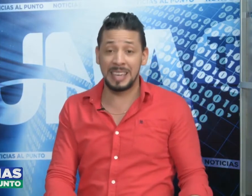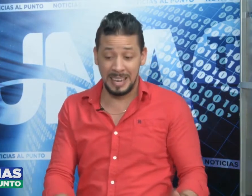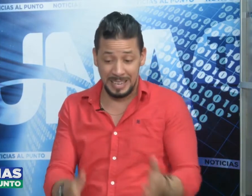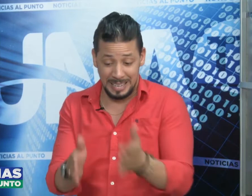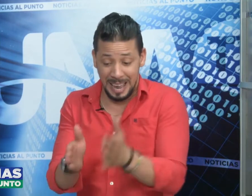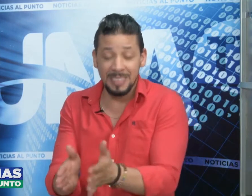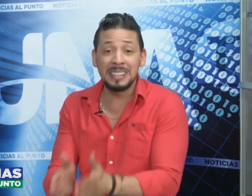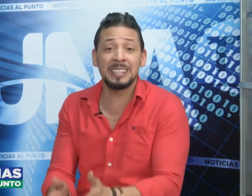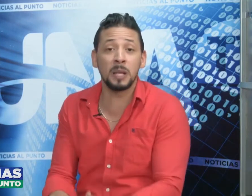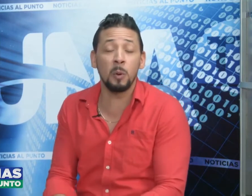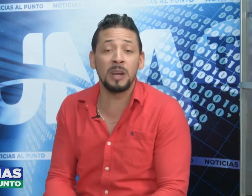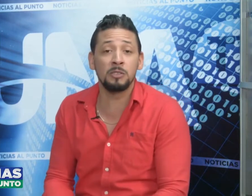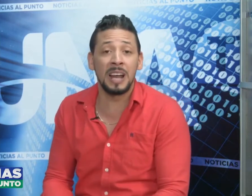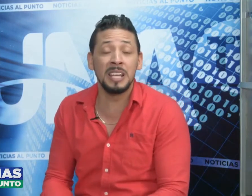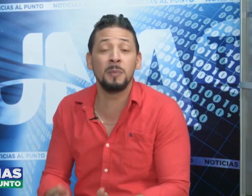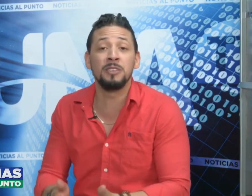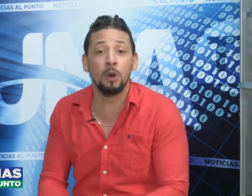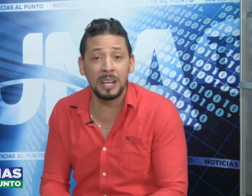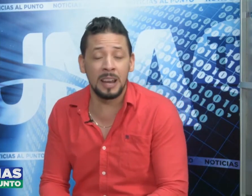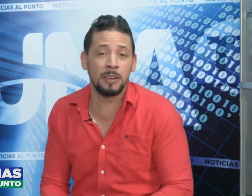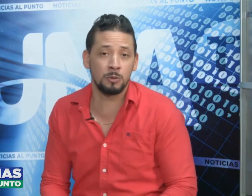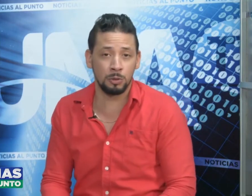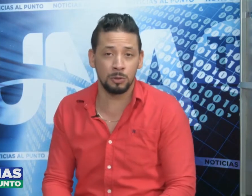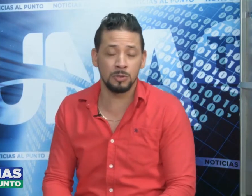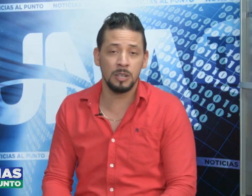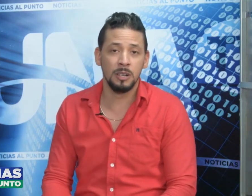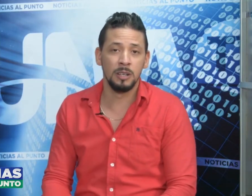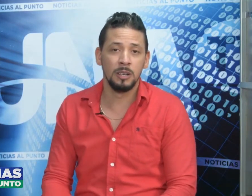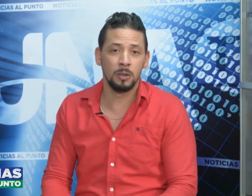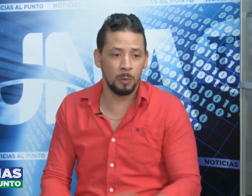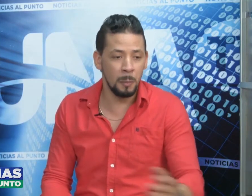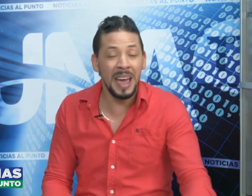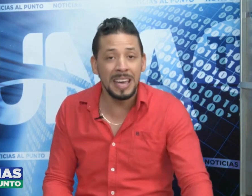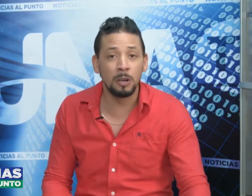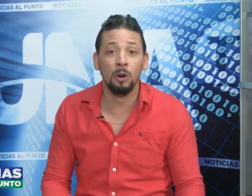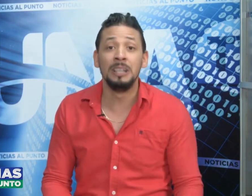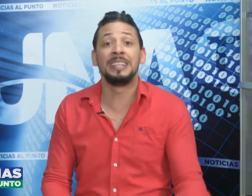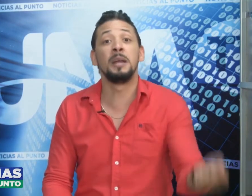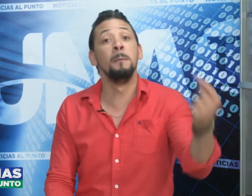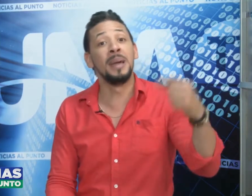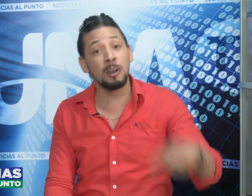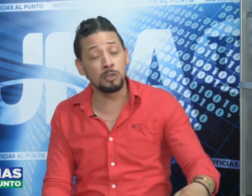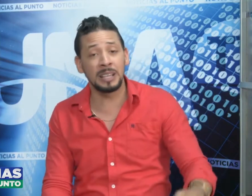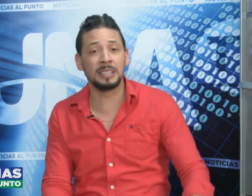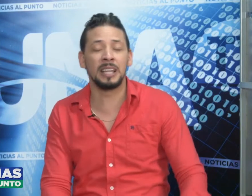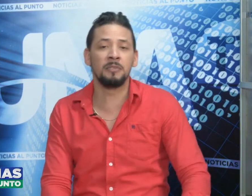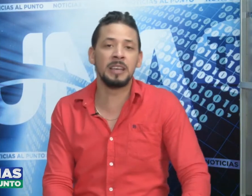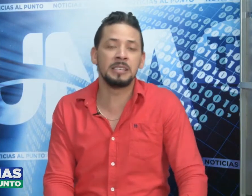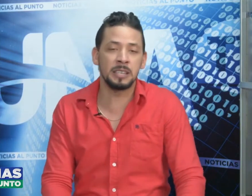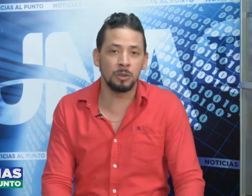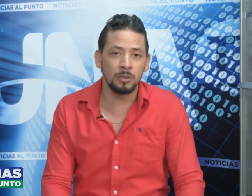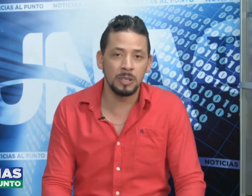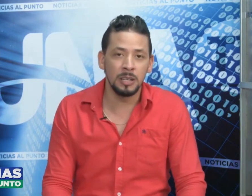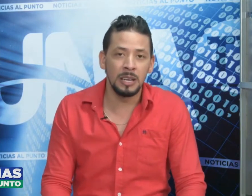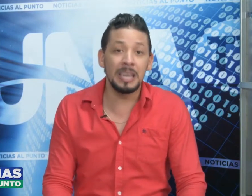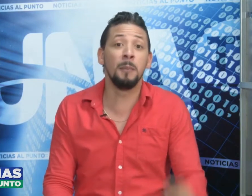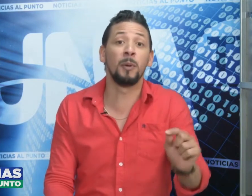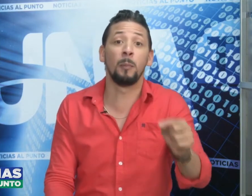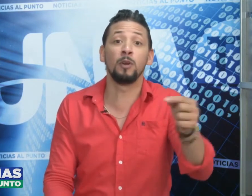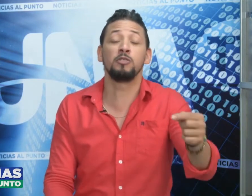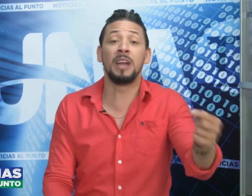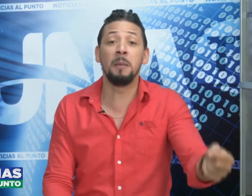países que la densidad poblacional es mayor que la de nosotros como méxico tienen menos cantidad de fallecidos